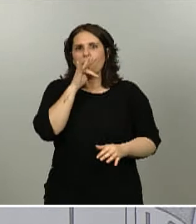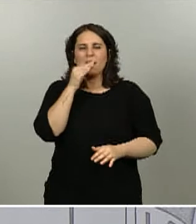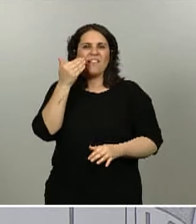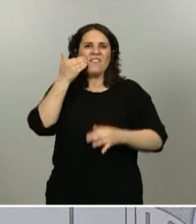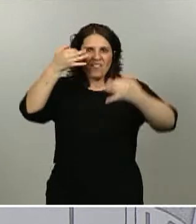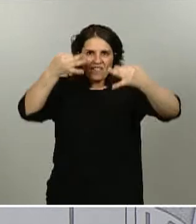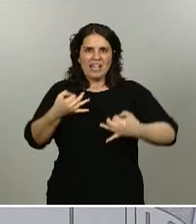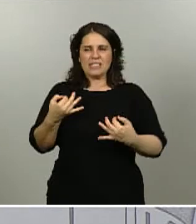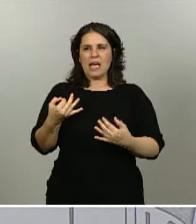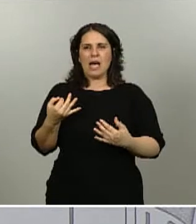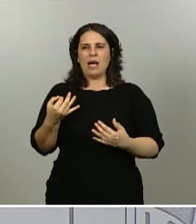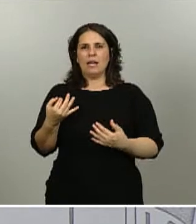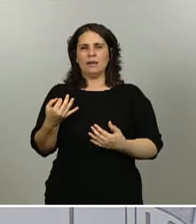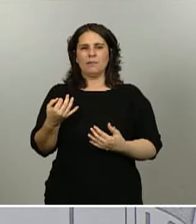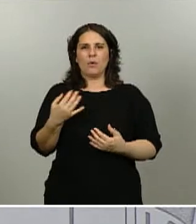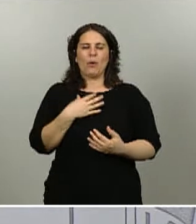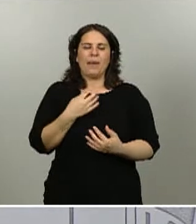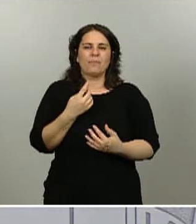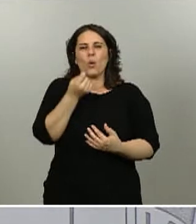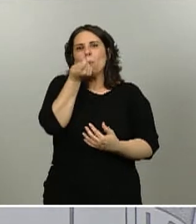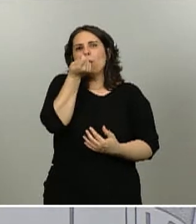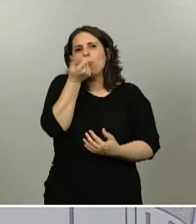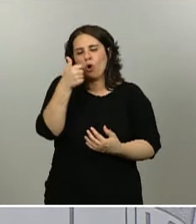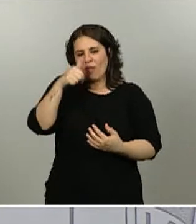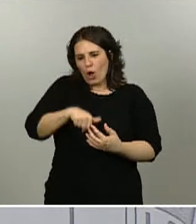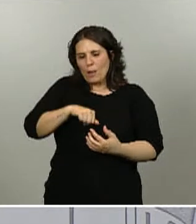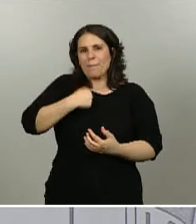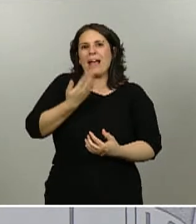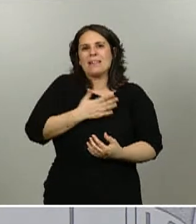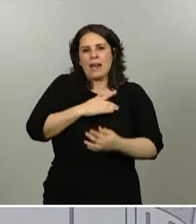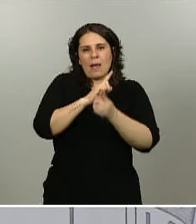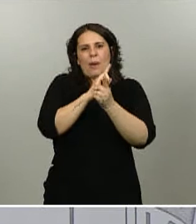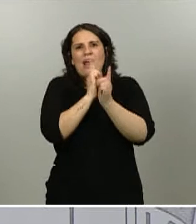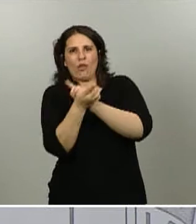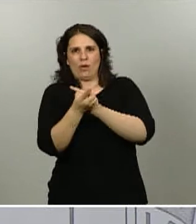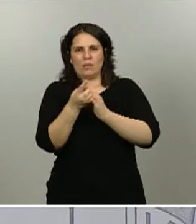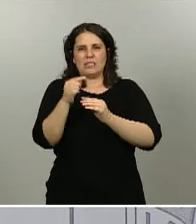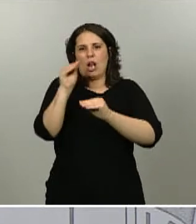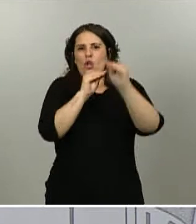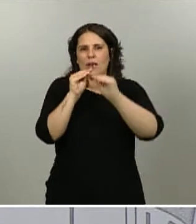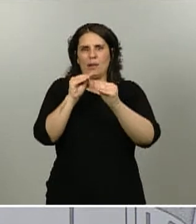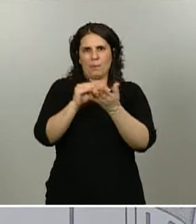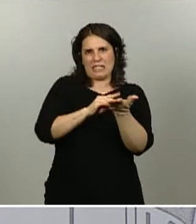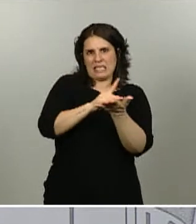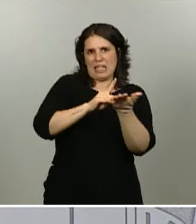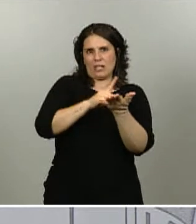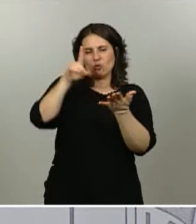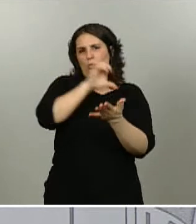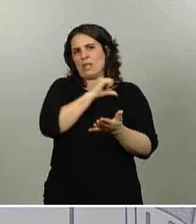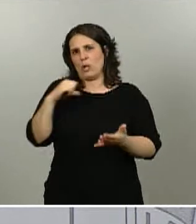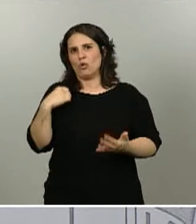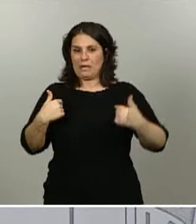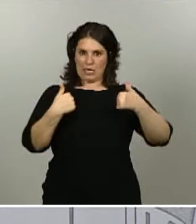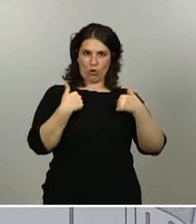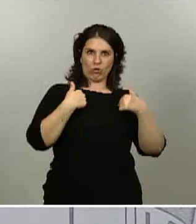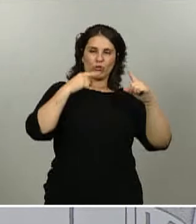haber alguna pequeña variación de un día a otro que se irá corrigiendo en las bases de datos tanto por las comunidades autónomas como por nosotros al hacer la corrección y